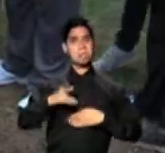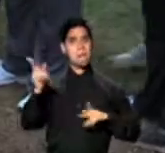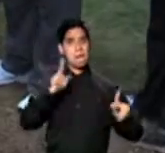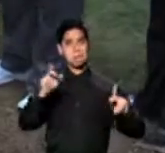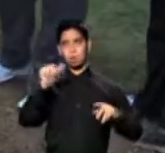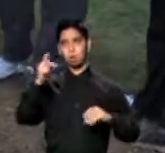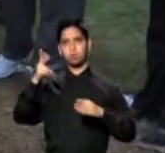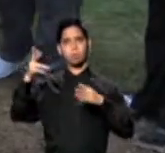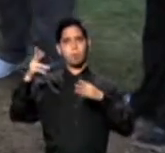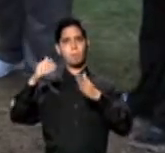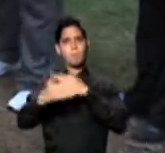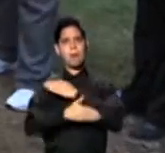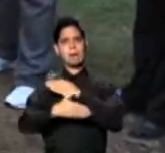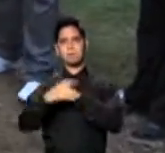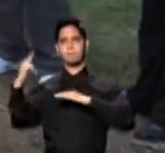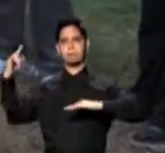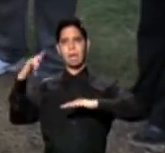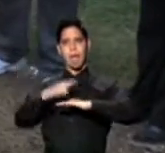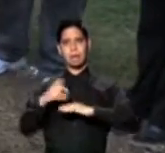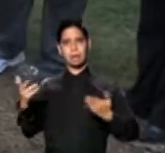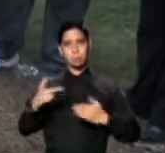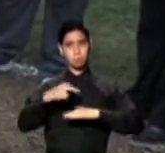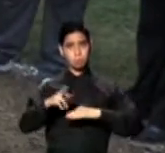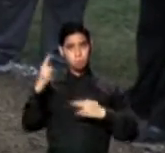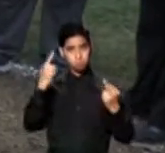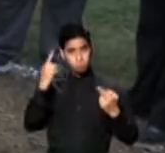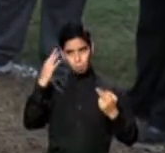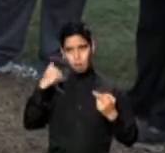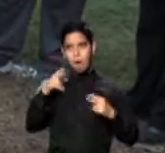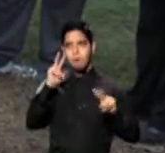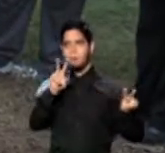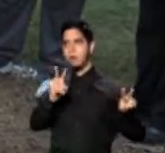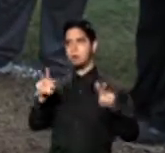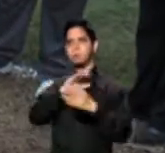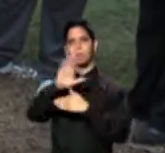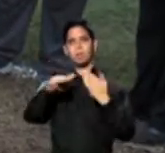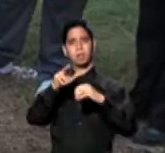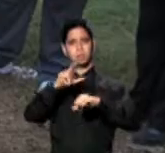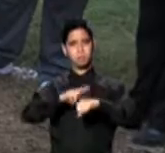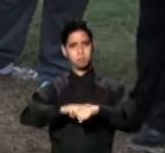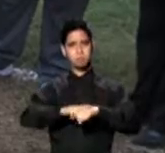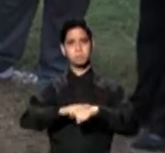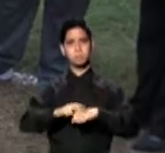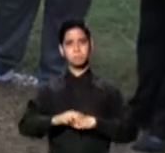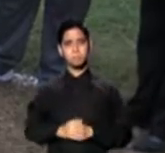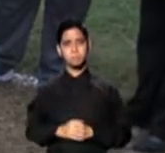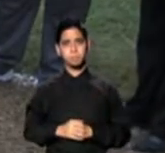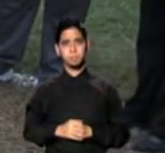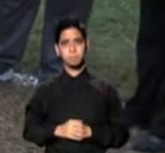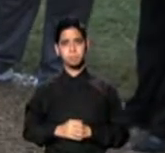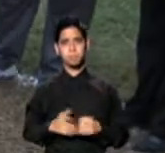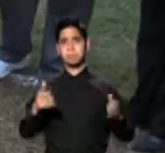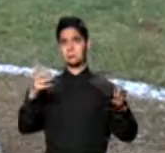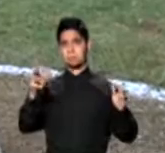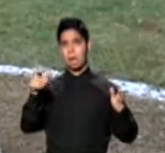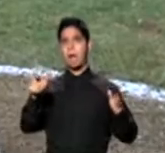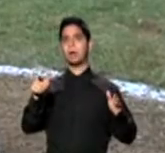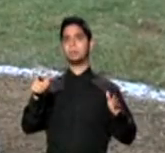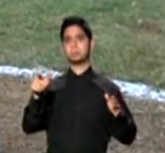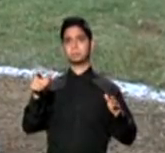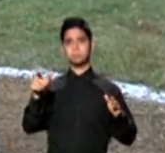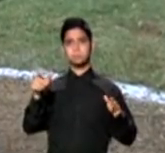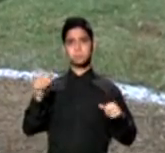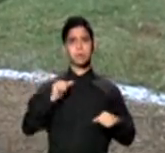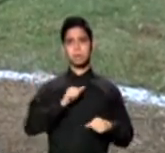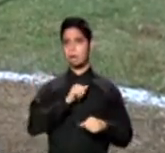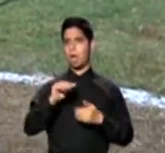ver los turistas que vienen a visitar a nuestra tierra. La alcaldía de Mayagüez ya hace 5 años, ya funciona con un sistema de